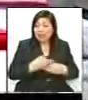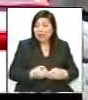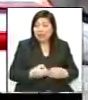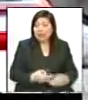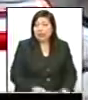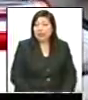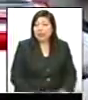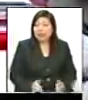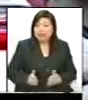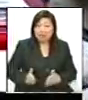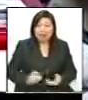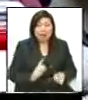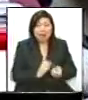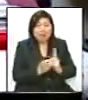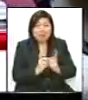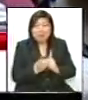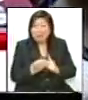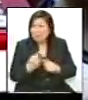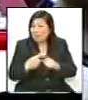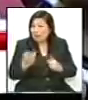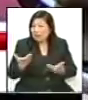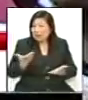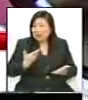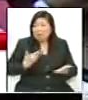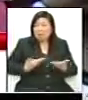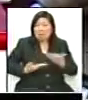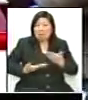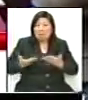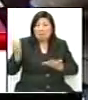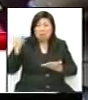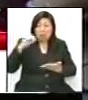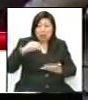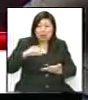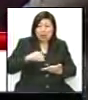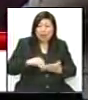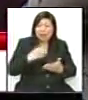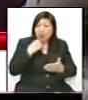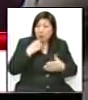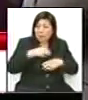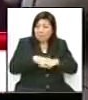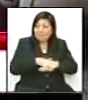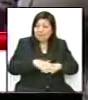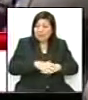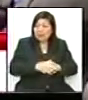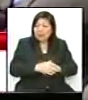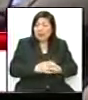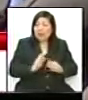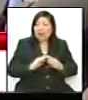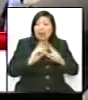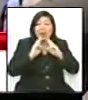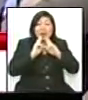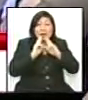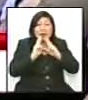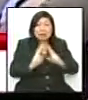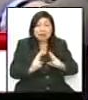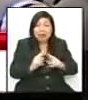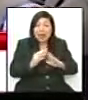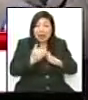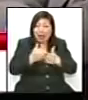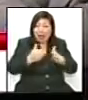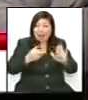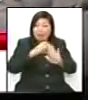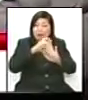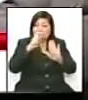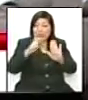en el cambio de autoridades para poder exponer esto que yo he preparado. Es mi respuesta al anteproyecto, mi